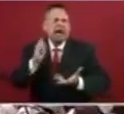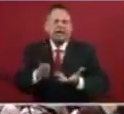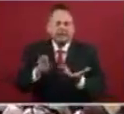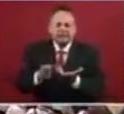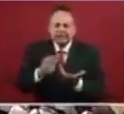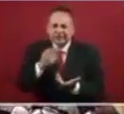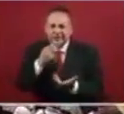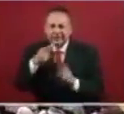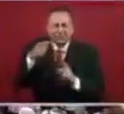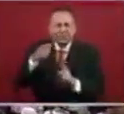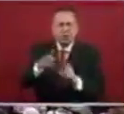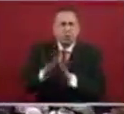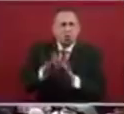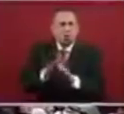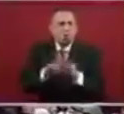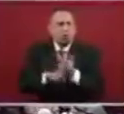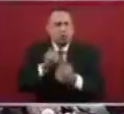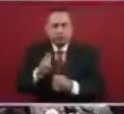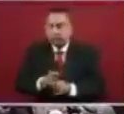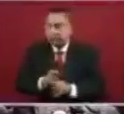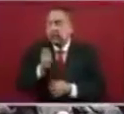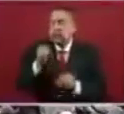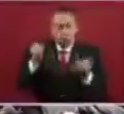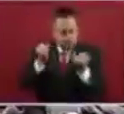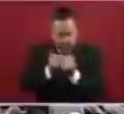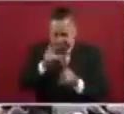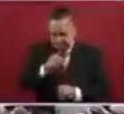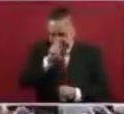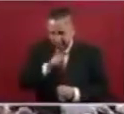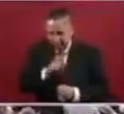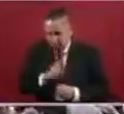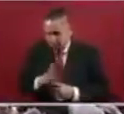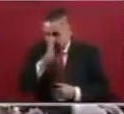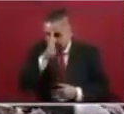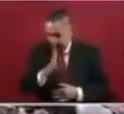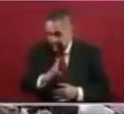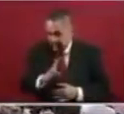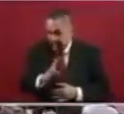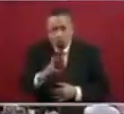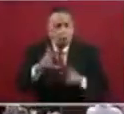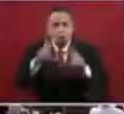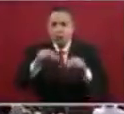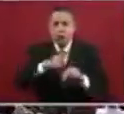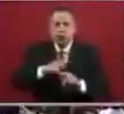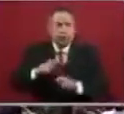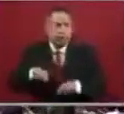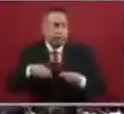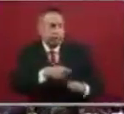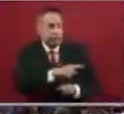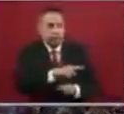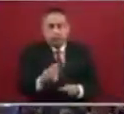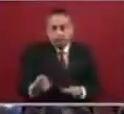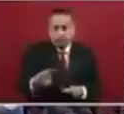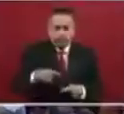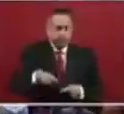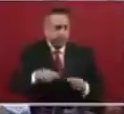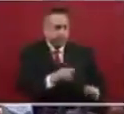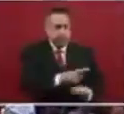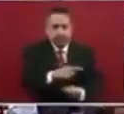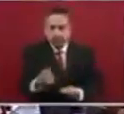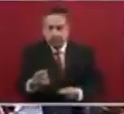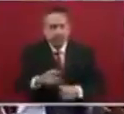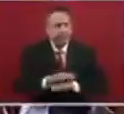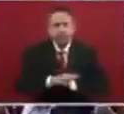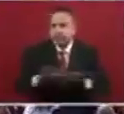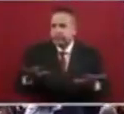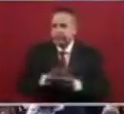entregar de manera directa, sin intermediarios, a los comités